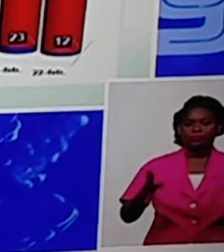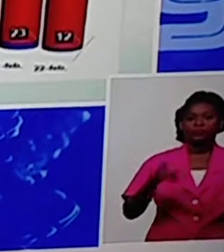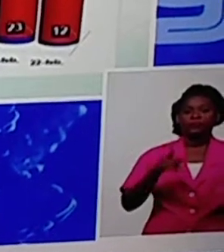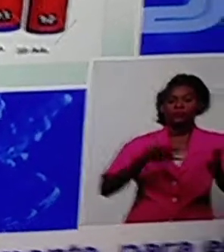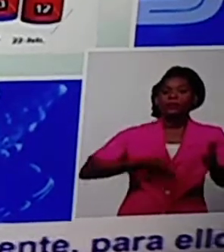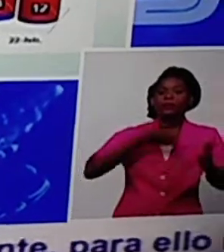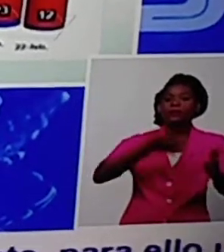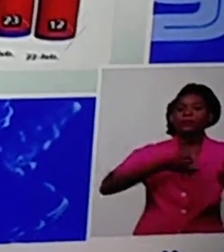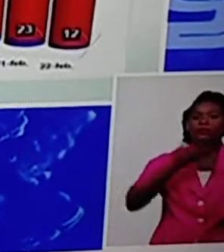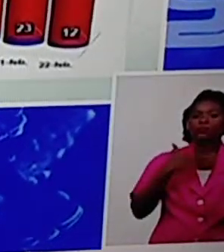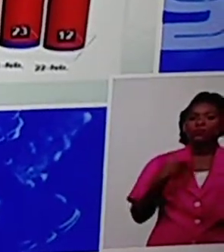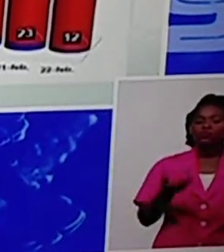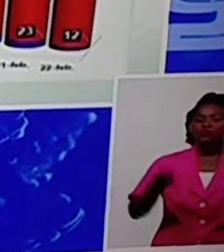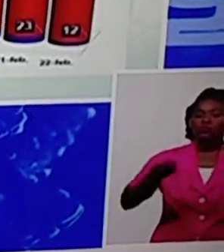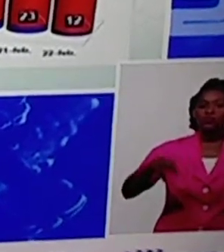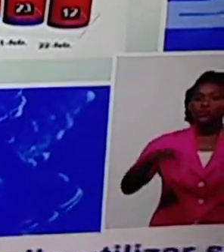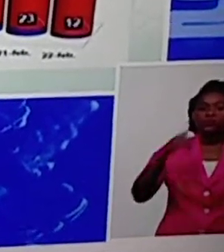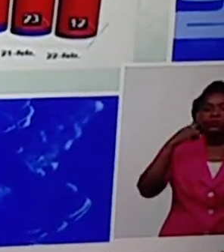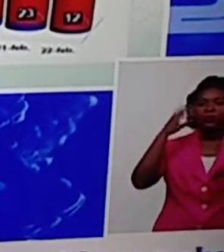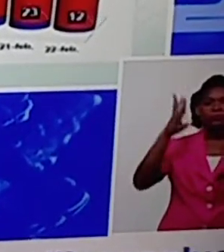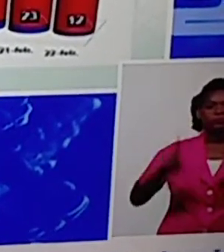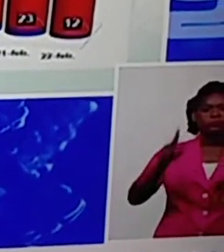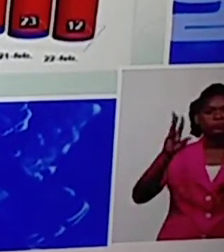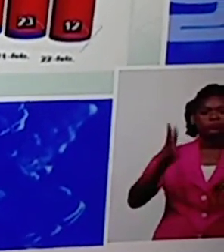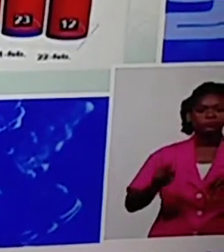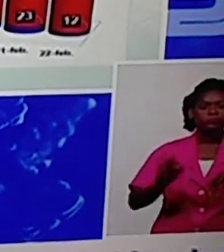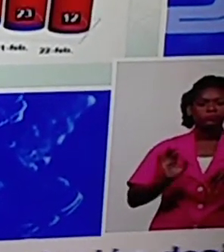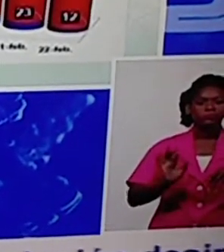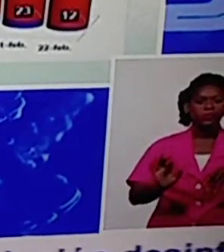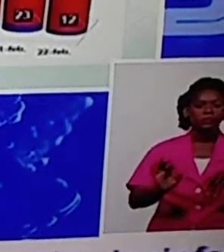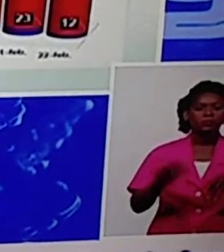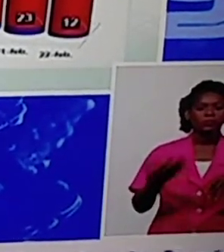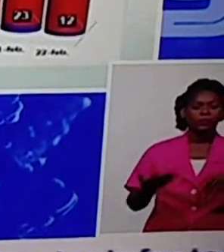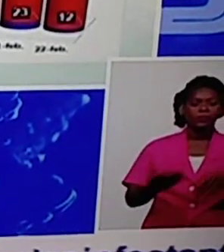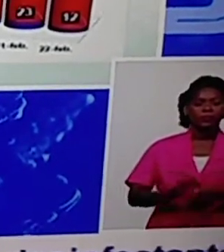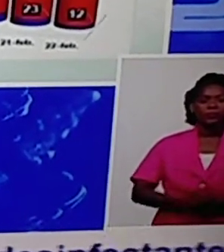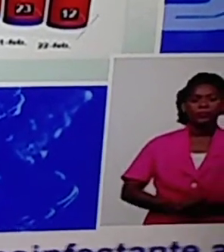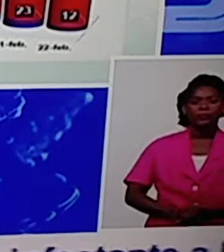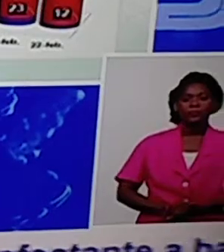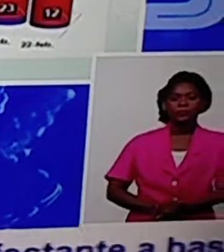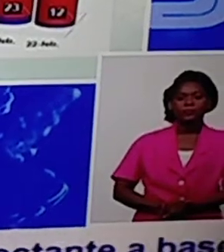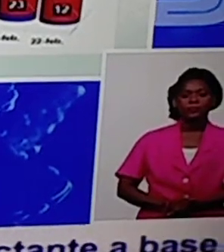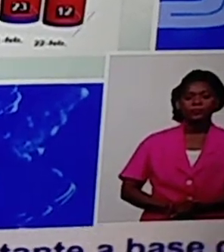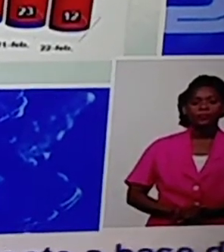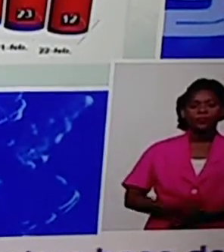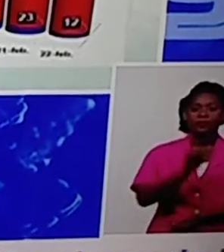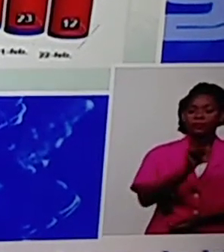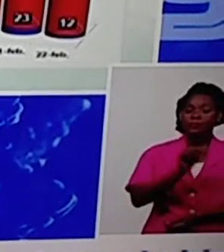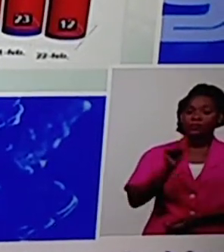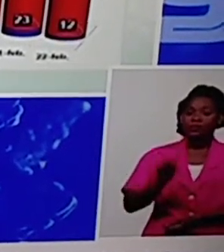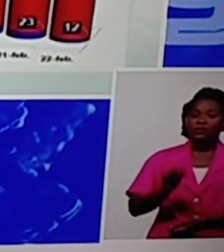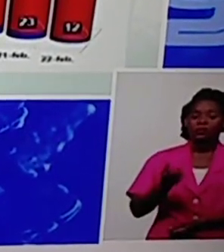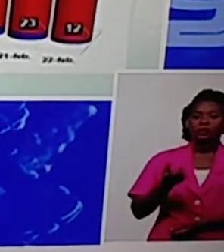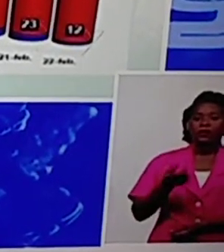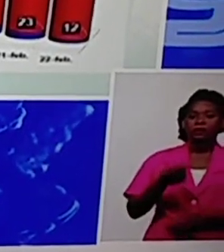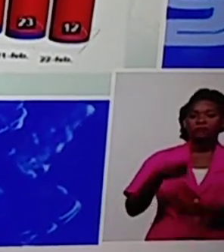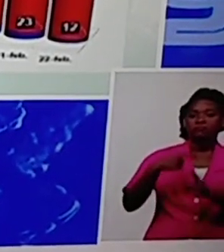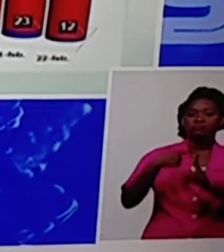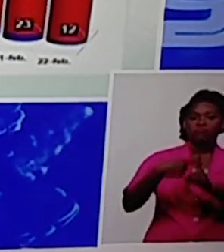autóctono propio de la transmisión en nuestro territorio dos